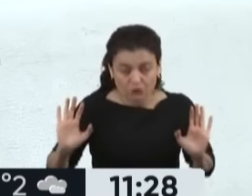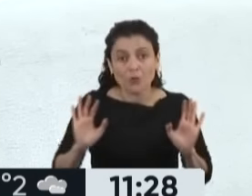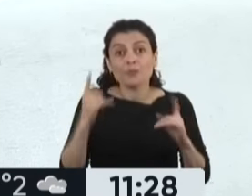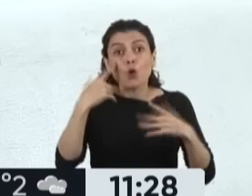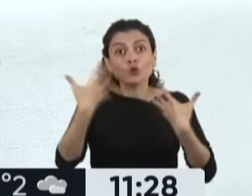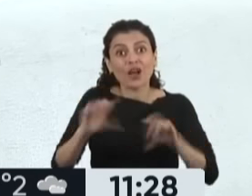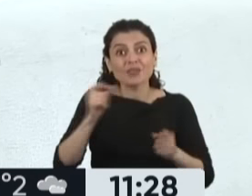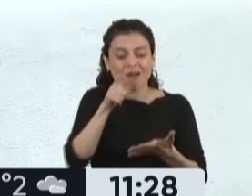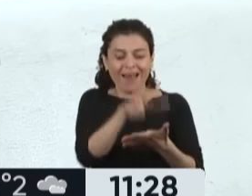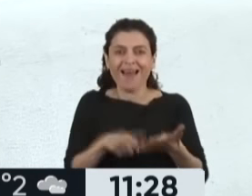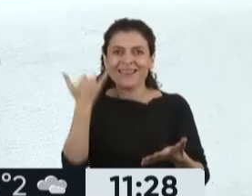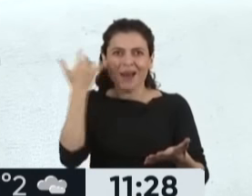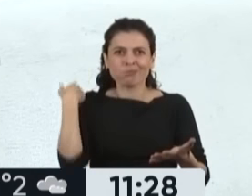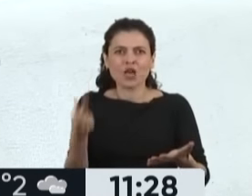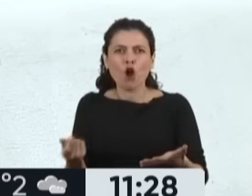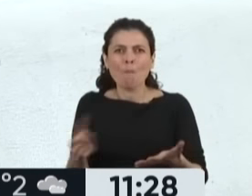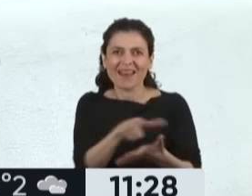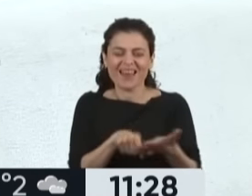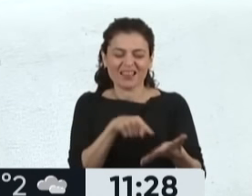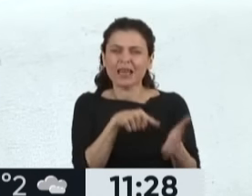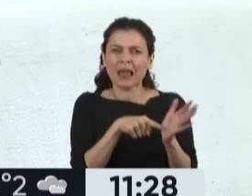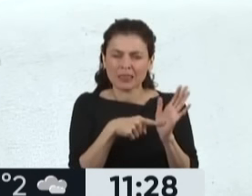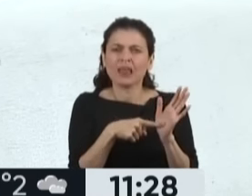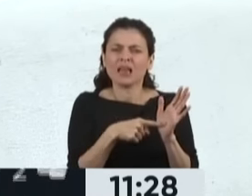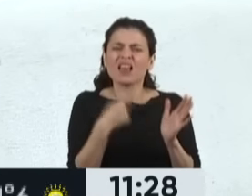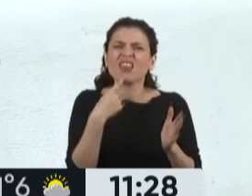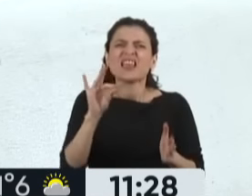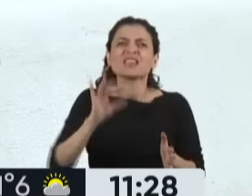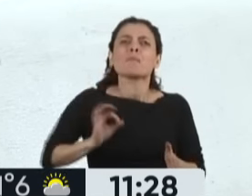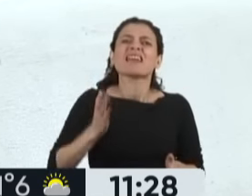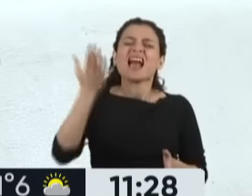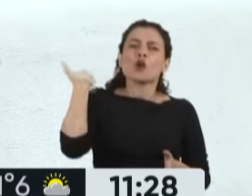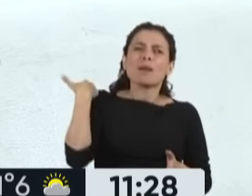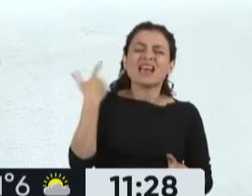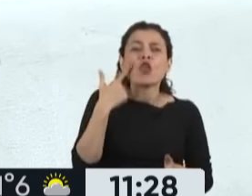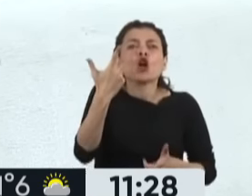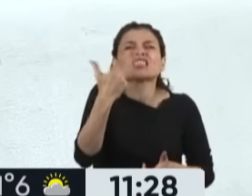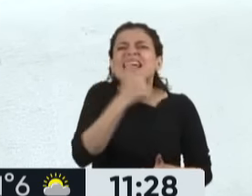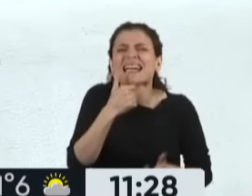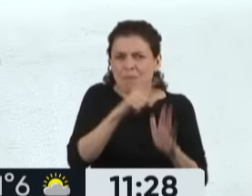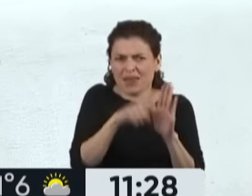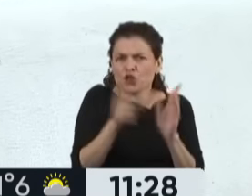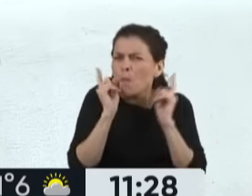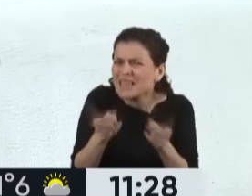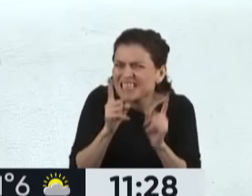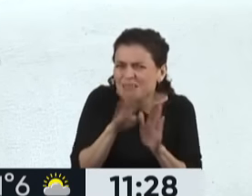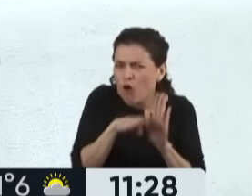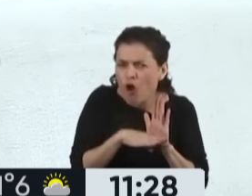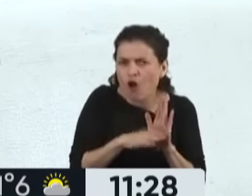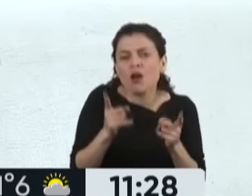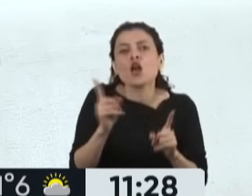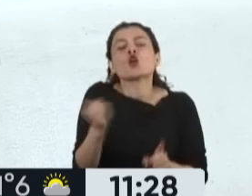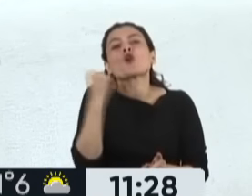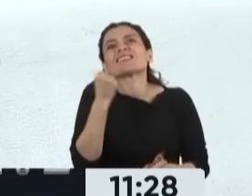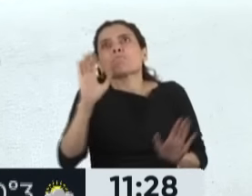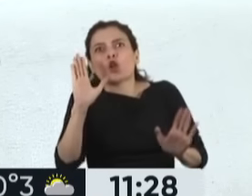para tener la data concreta. A principios de diciembre del año pasado por 3 mismos remedios. Por suerte no son vitales, pero hay gente